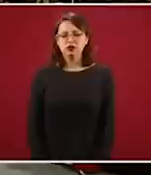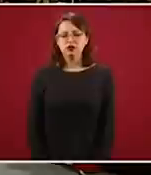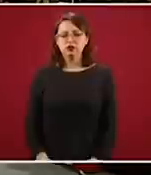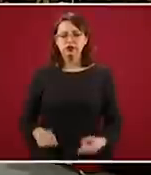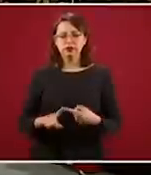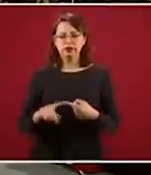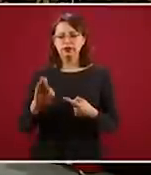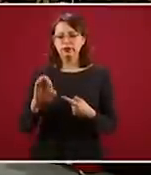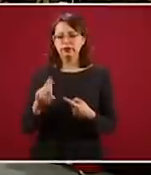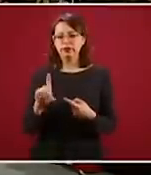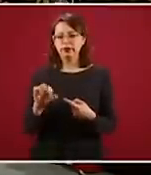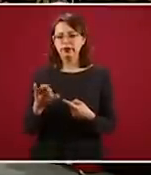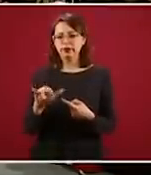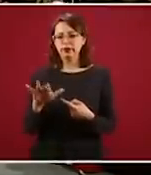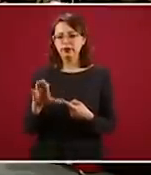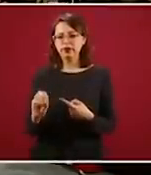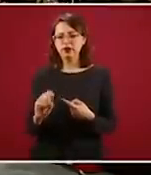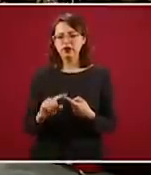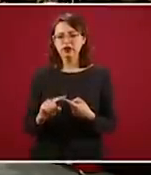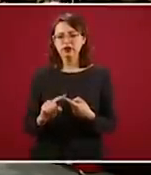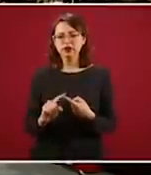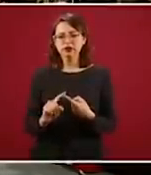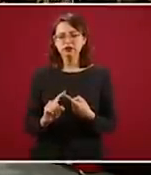Federico Lamón